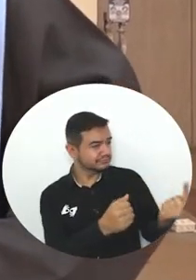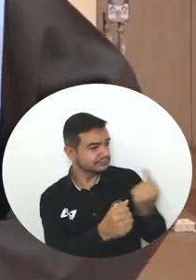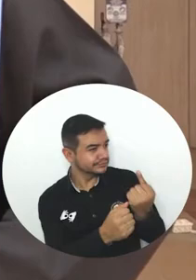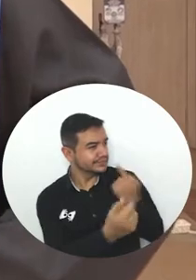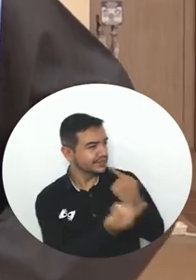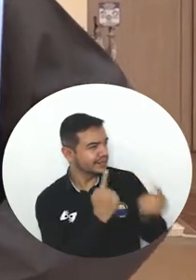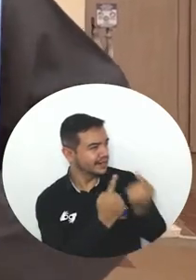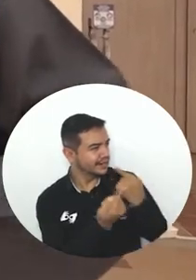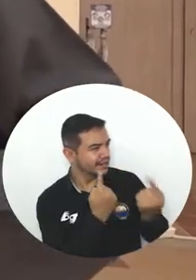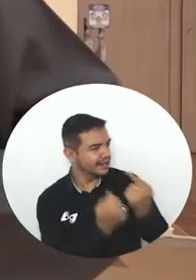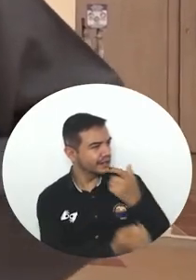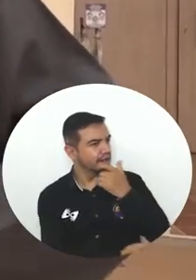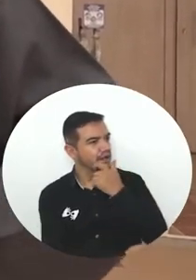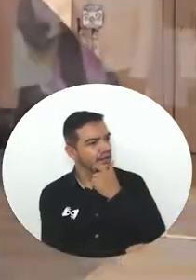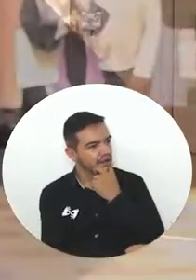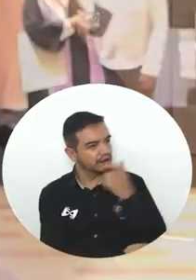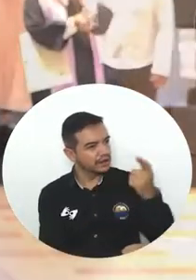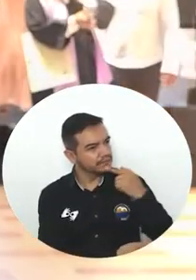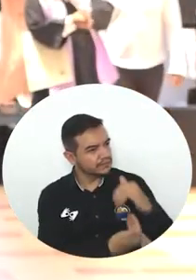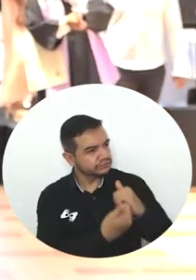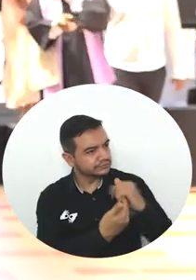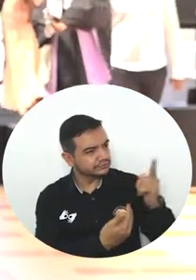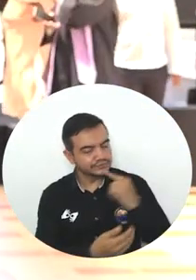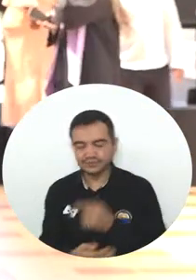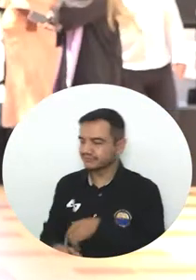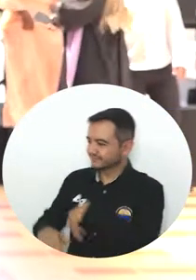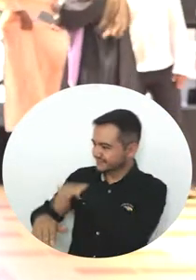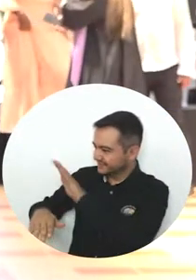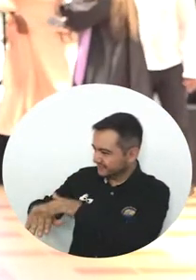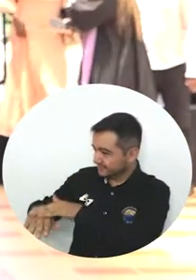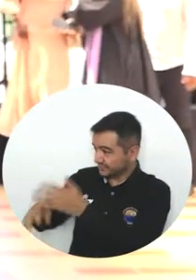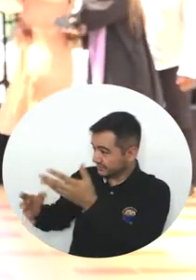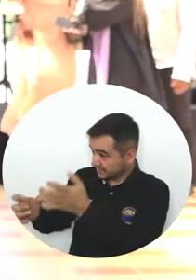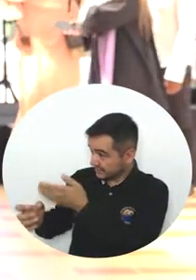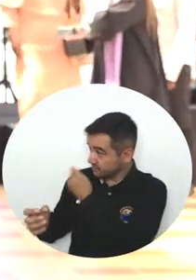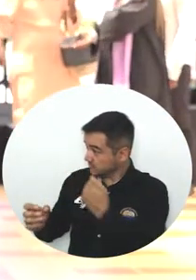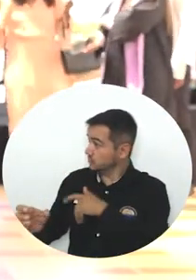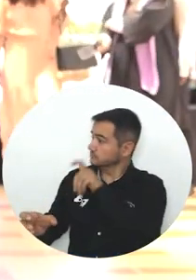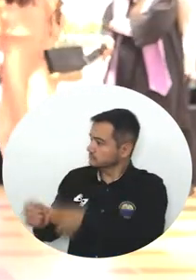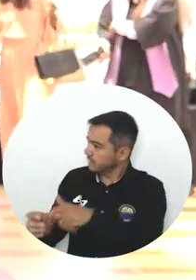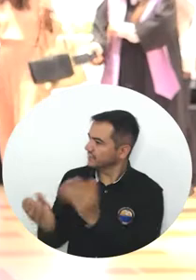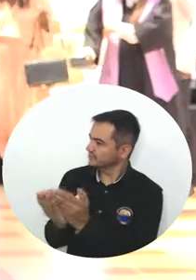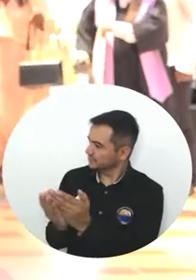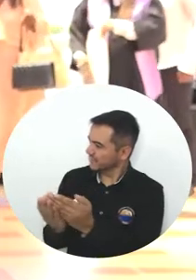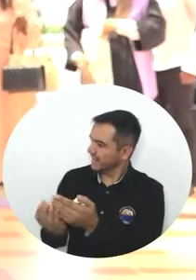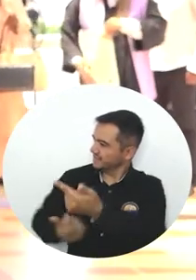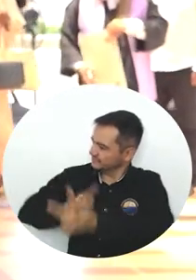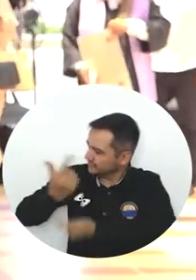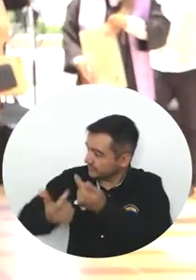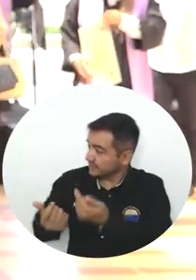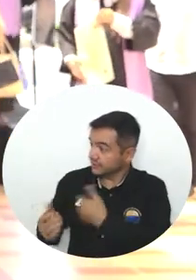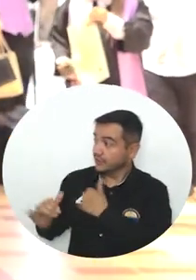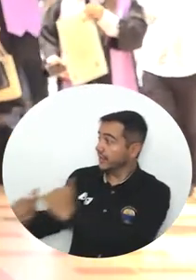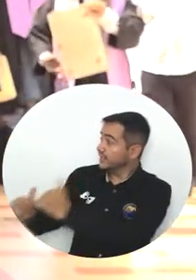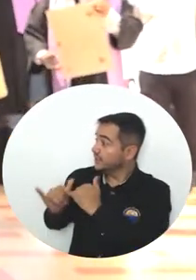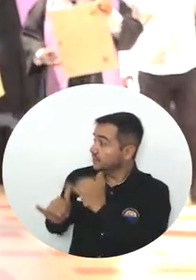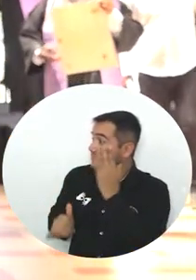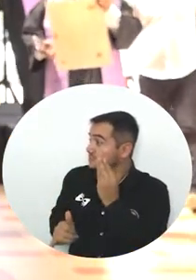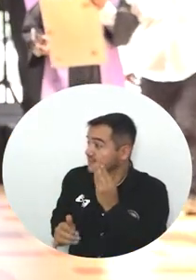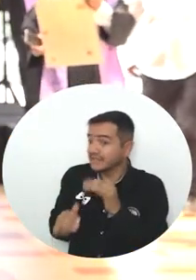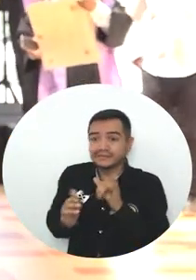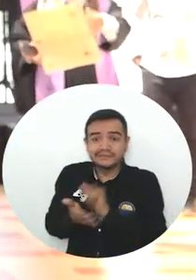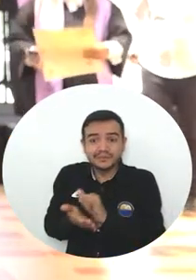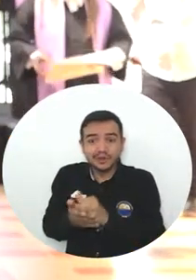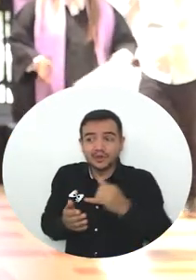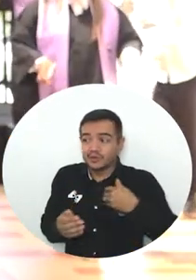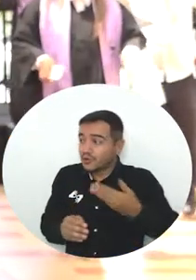de palabras conmigo. Me orientó, me dijo, mijo, venga, si usted quiere estudiar, haga el esfuerzo. Yo también estuve en